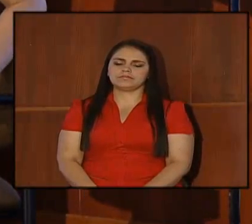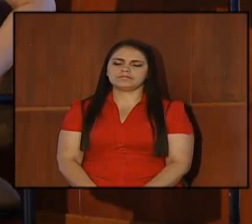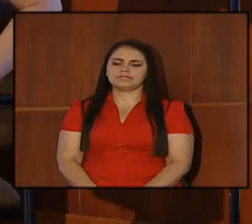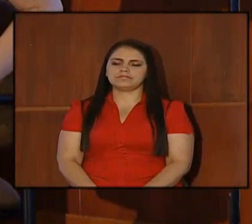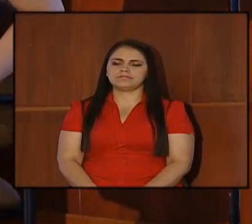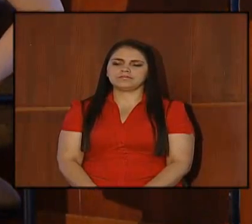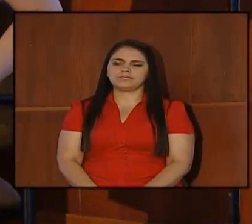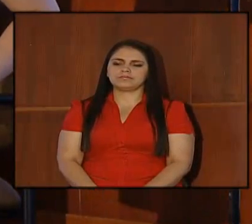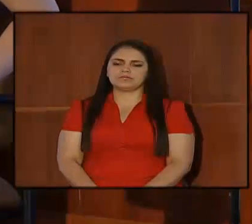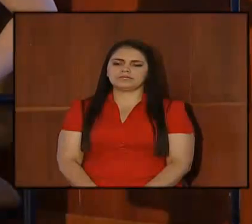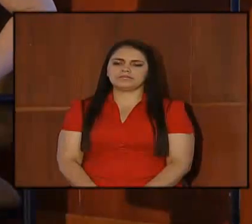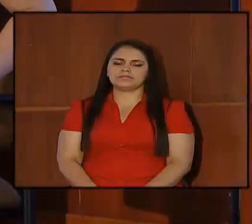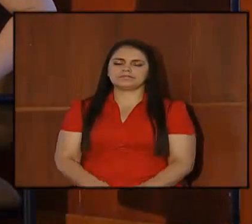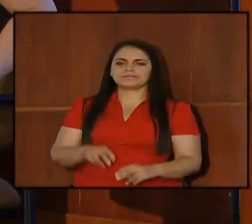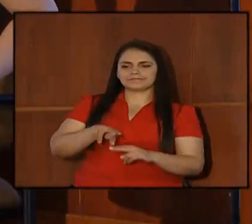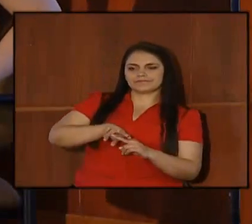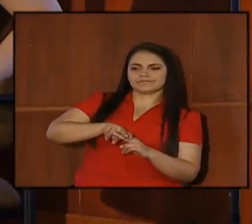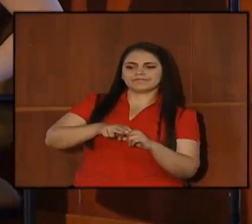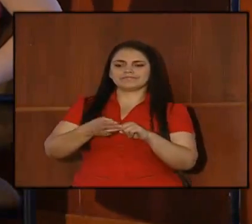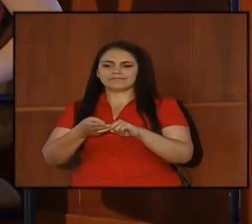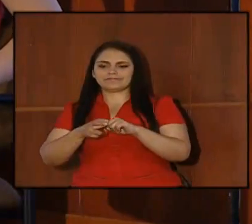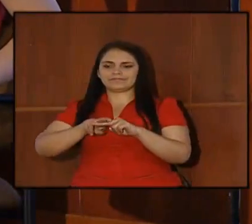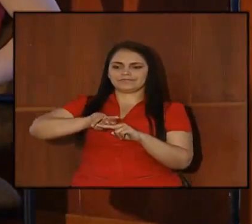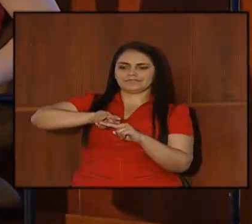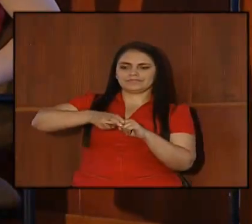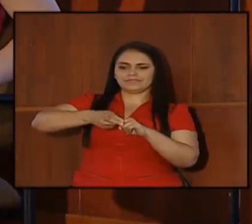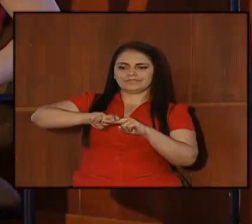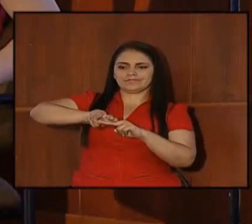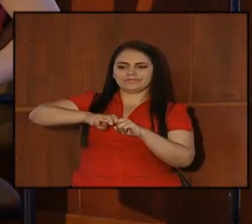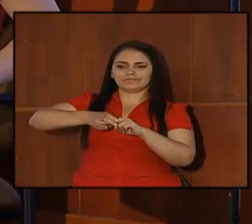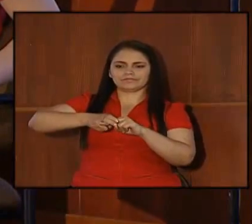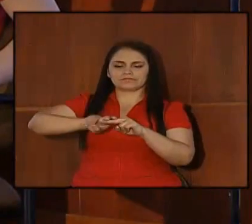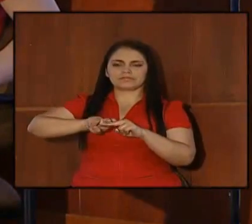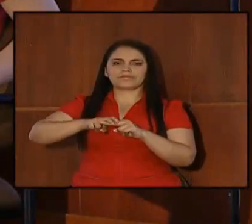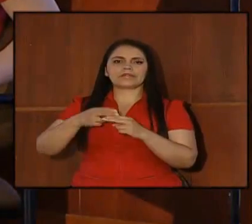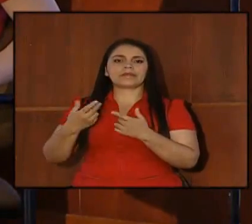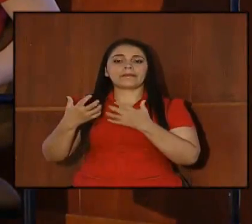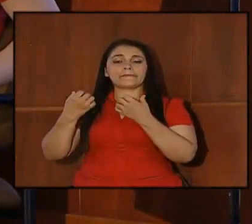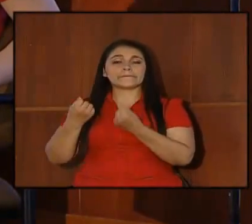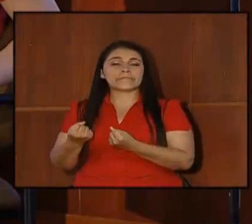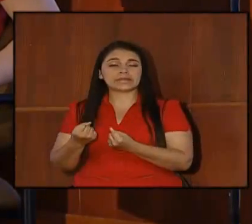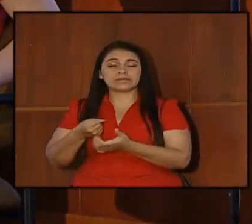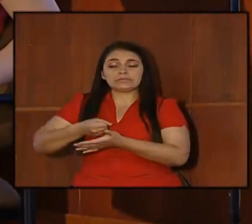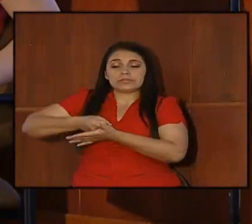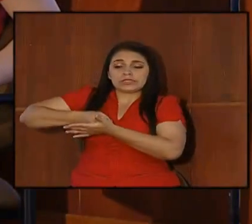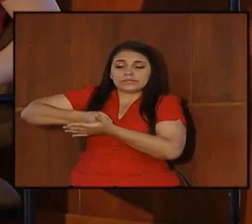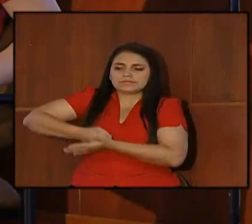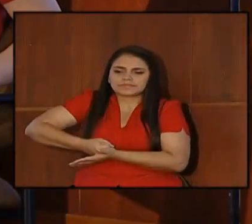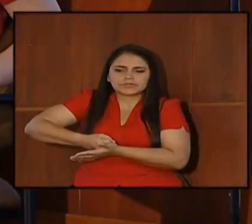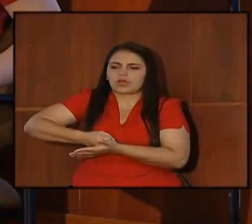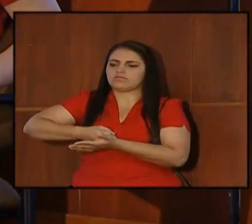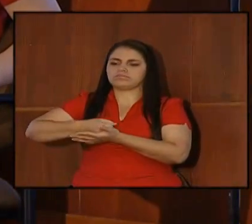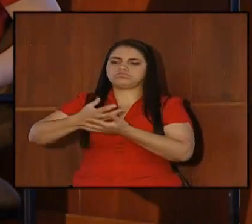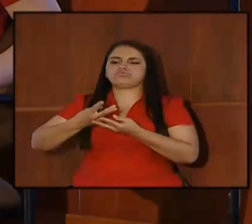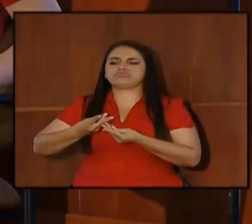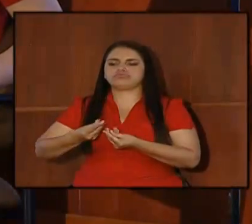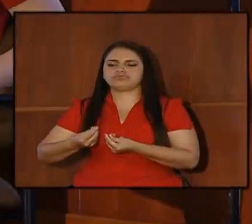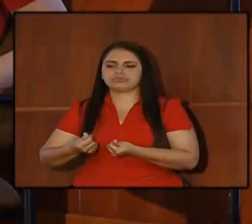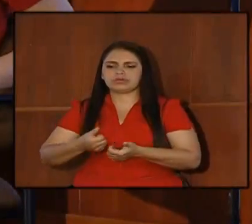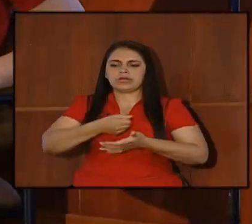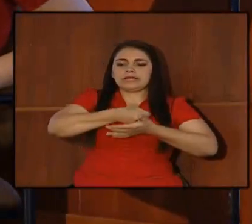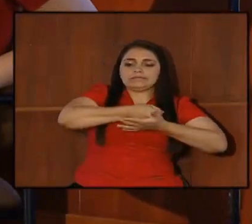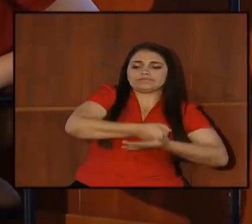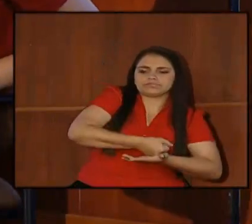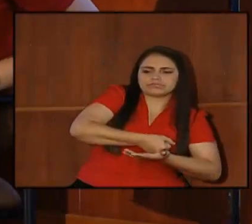cuando el paciente hace este balanceo, permite que la zona donde estaba apoyando libere la presión y la presión pase a la